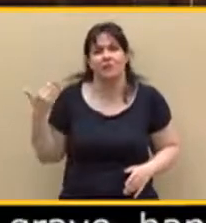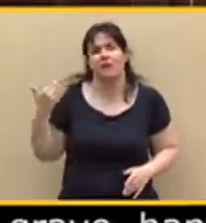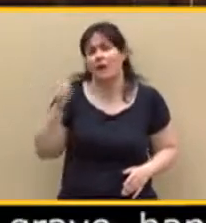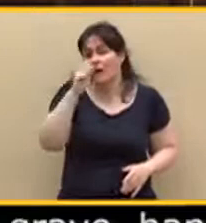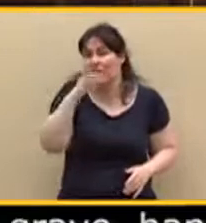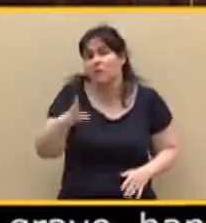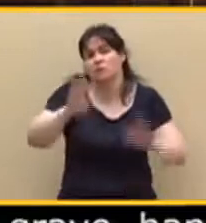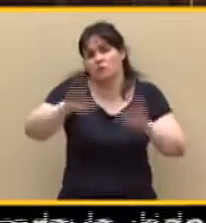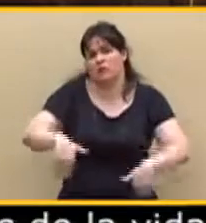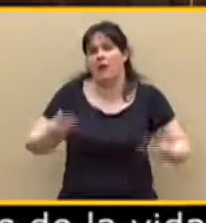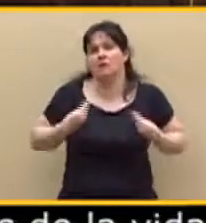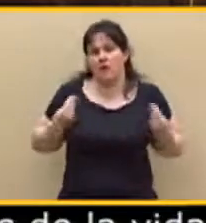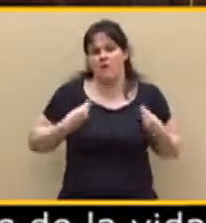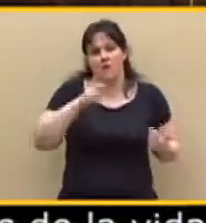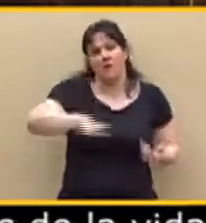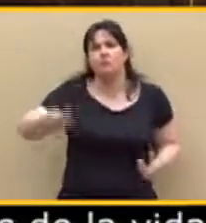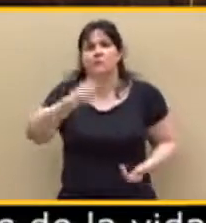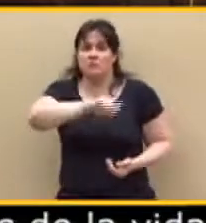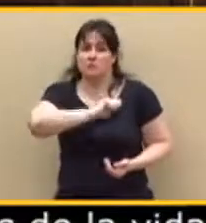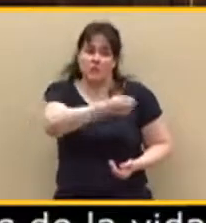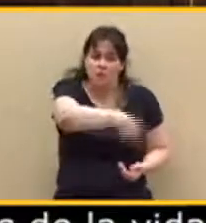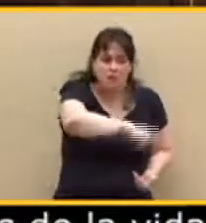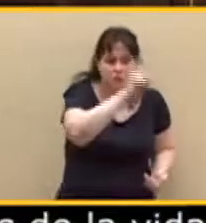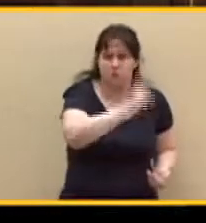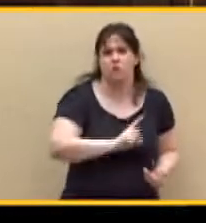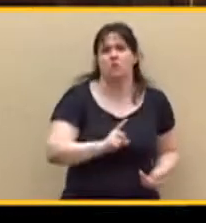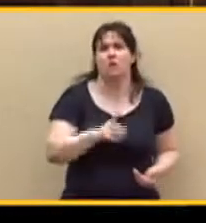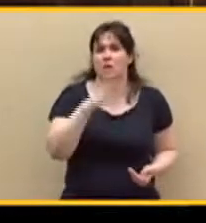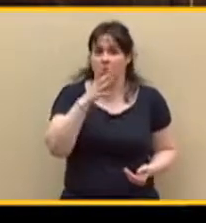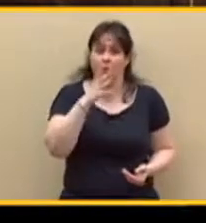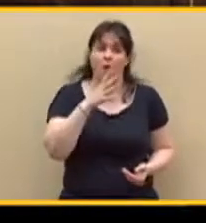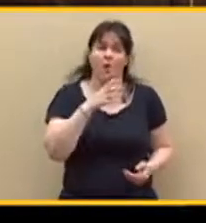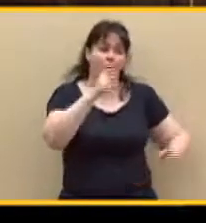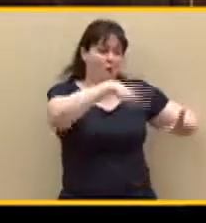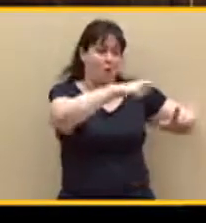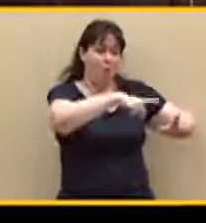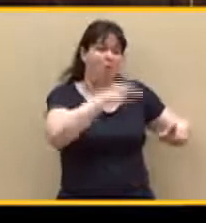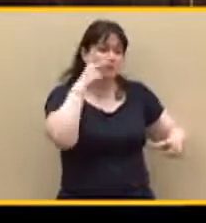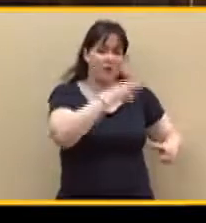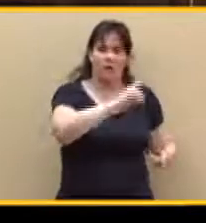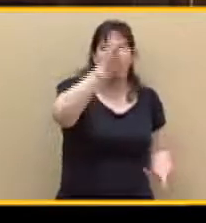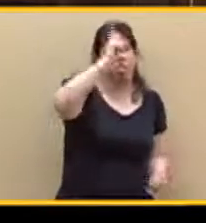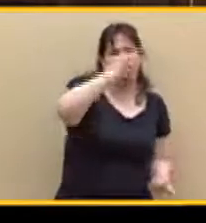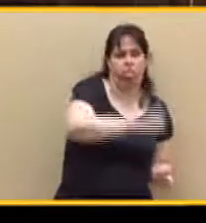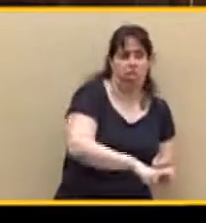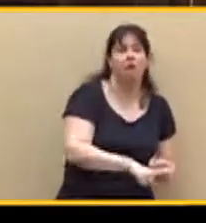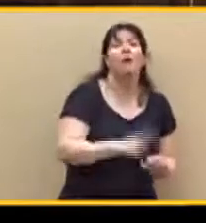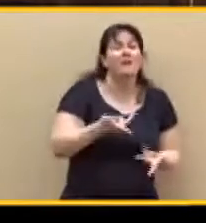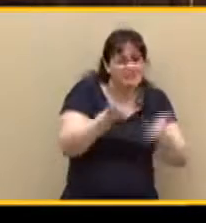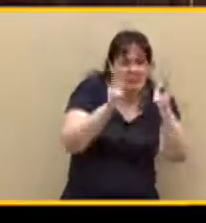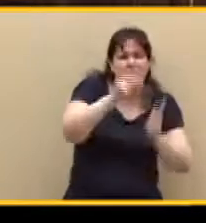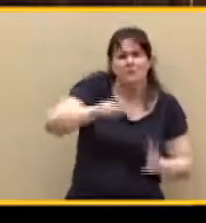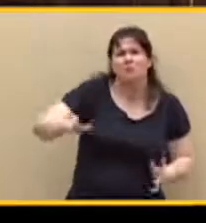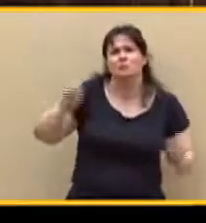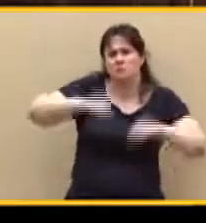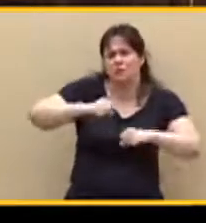los españoles, y ustedes lo saben, señorías. Han vaciado la hucha de las pensiones y permiten que nuestros mayores, después de toda una vida trabajando,